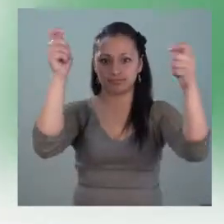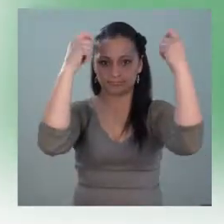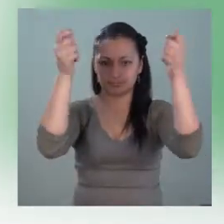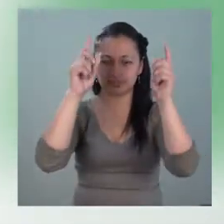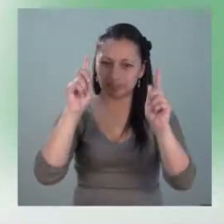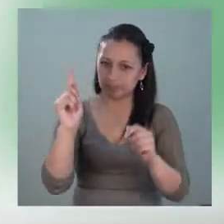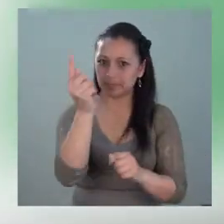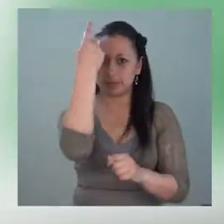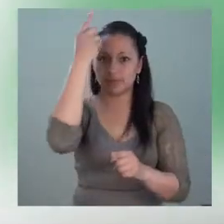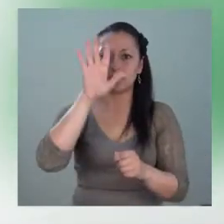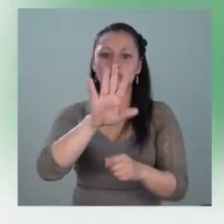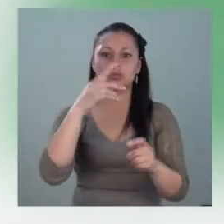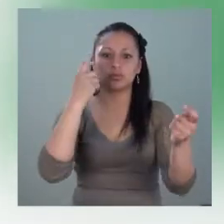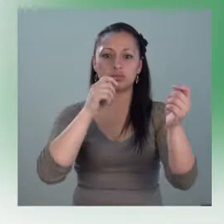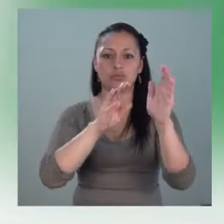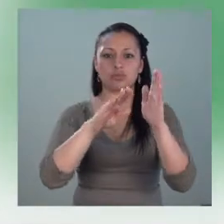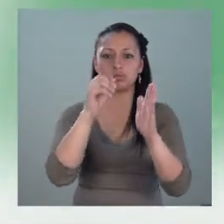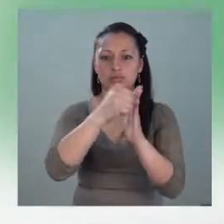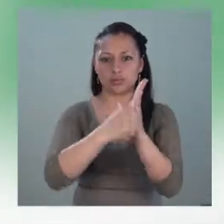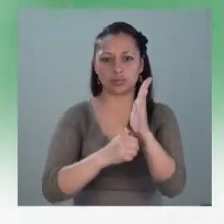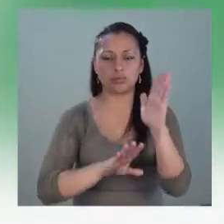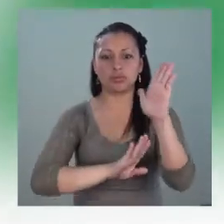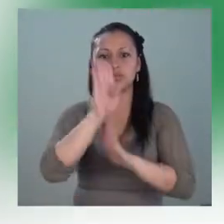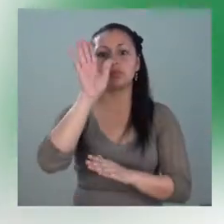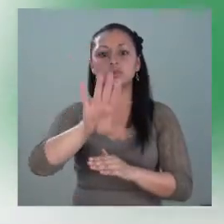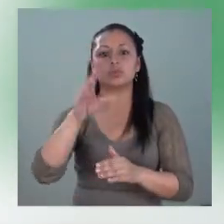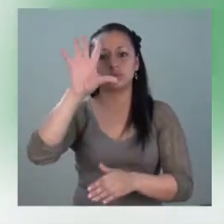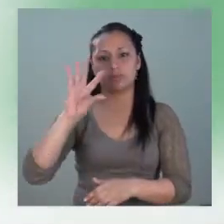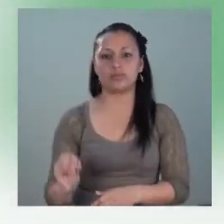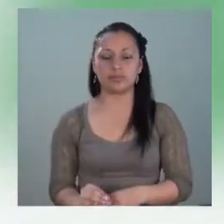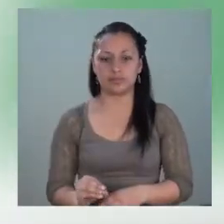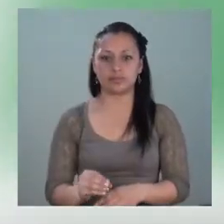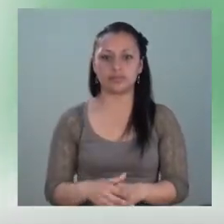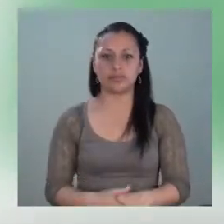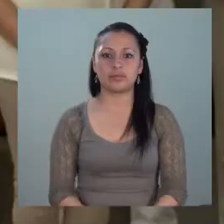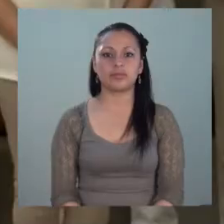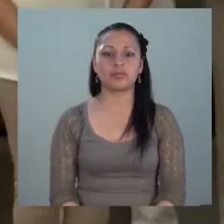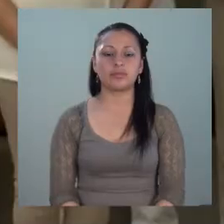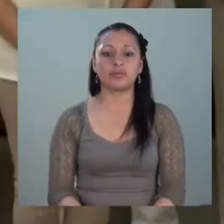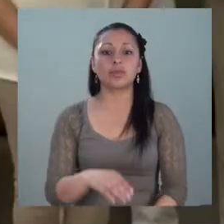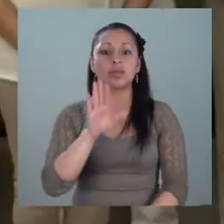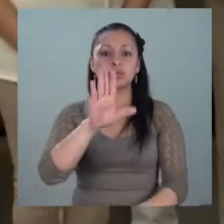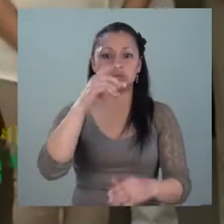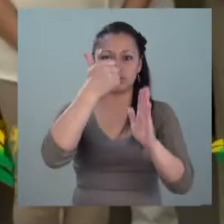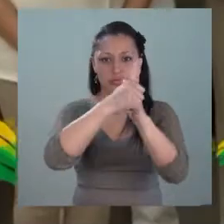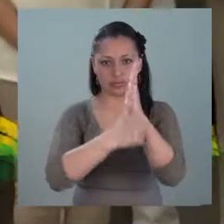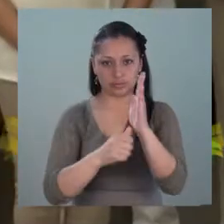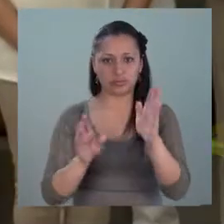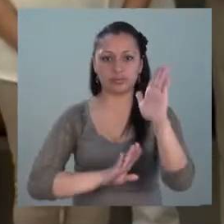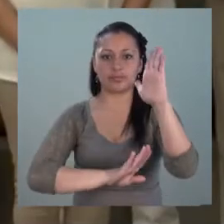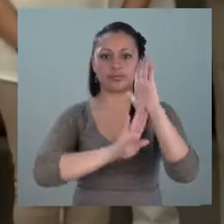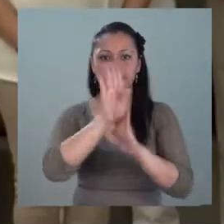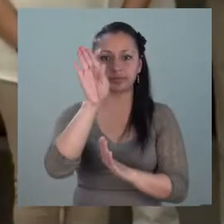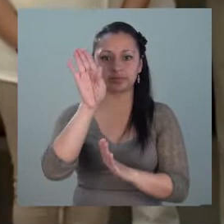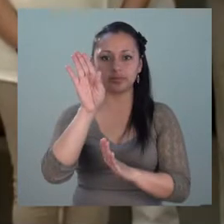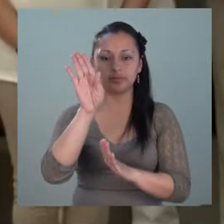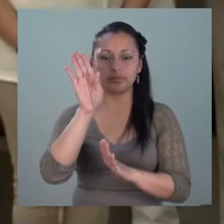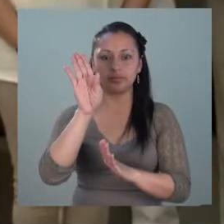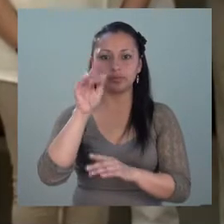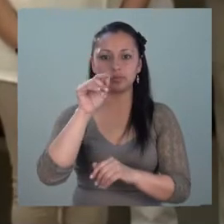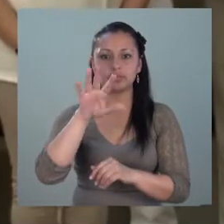el lanzamiento de la primera fase del ambicioso programa de desarrollo para todo el litoral pacífico. En cuanto al programa del